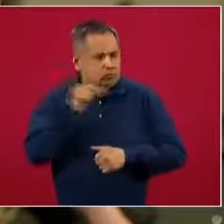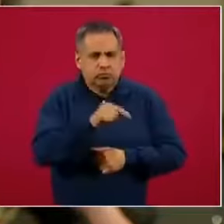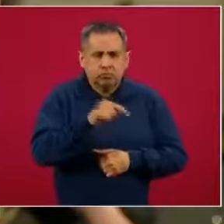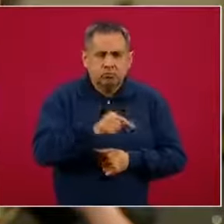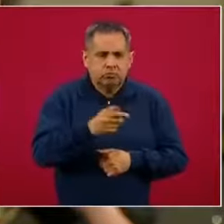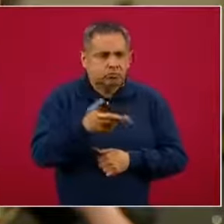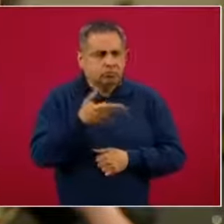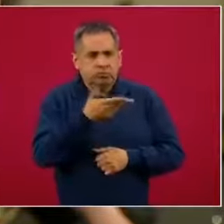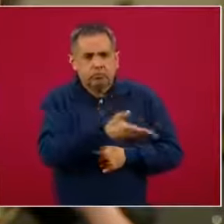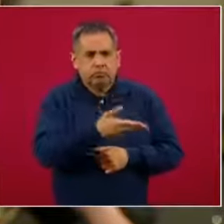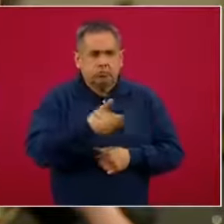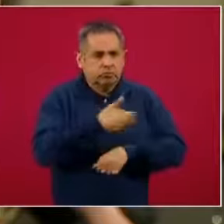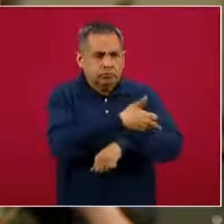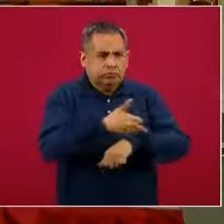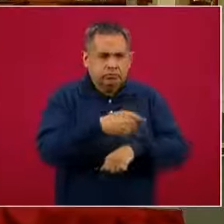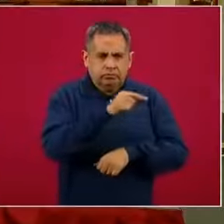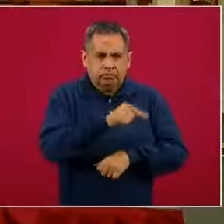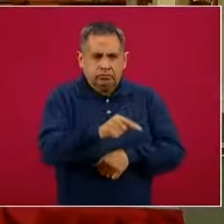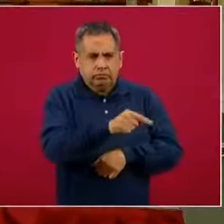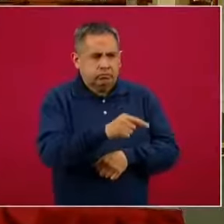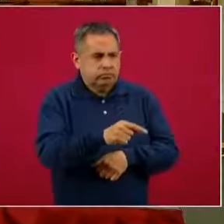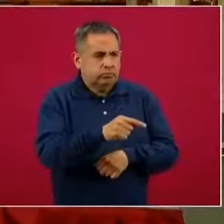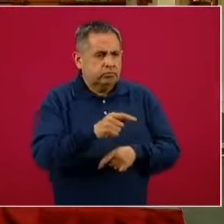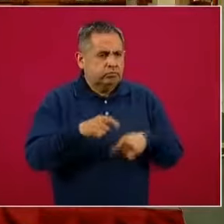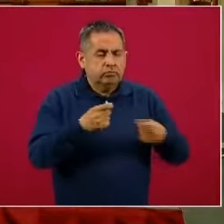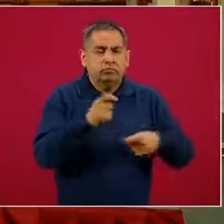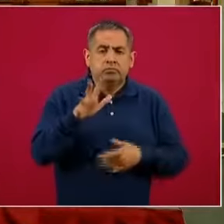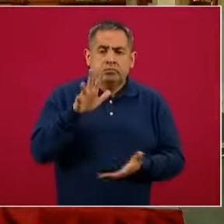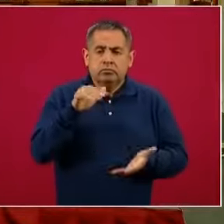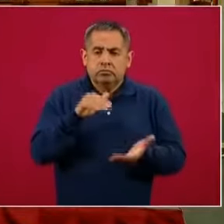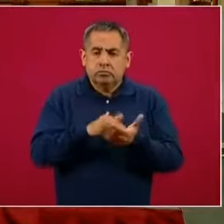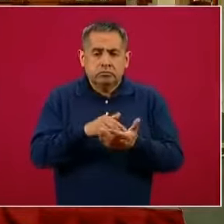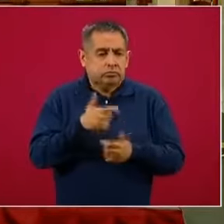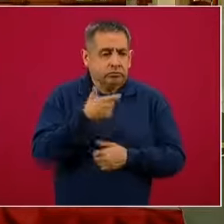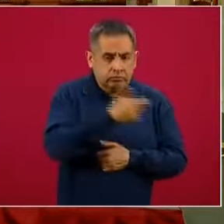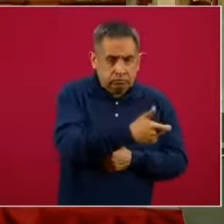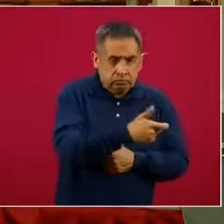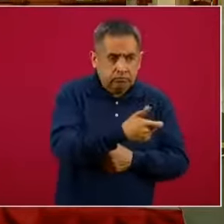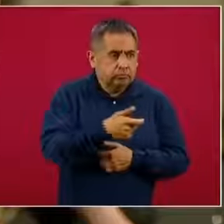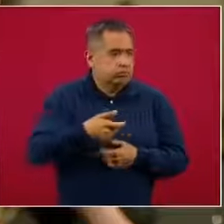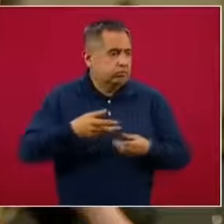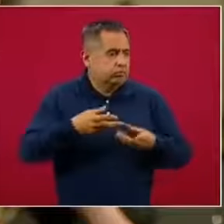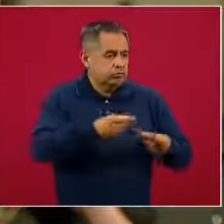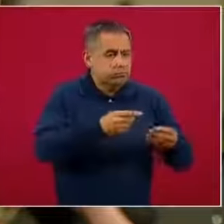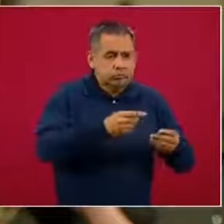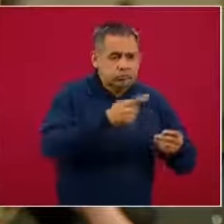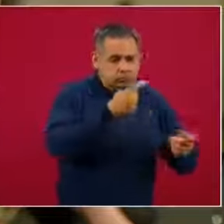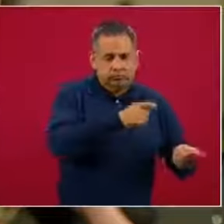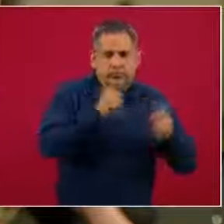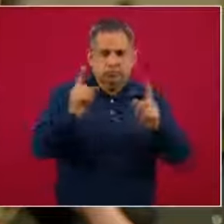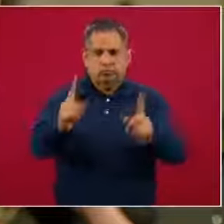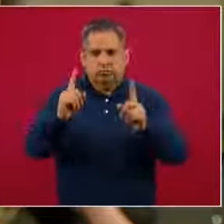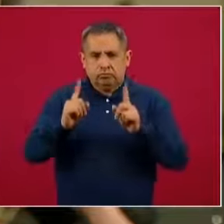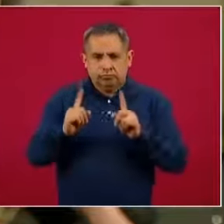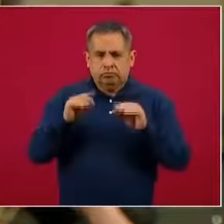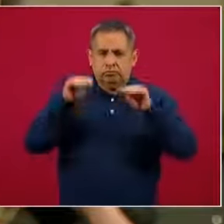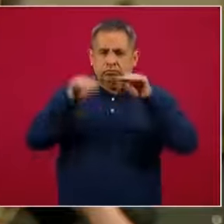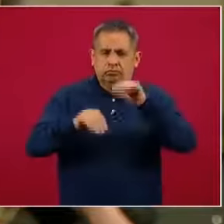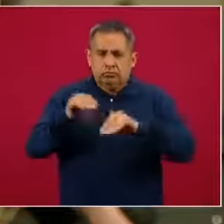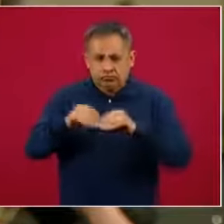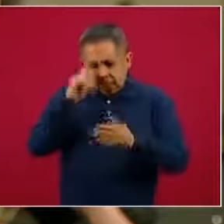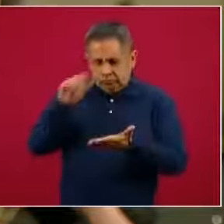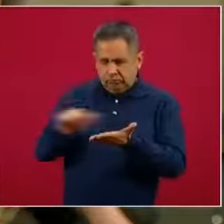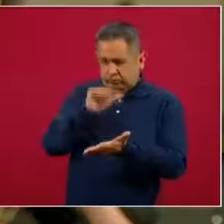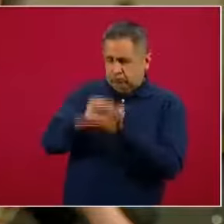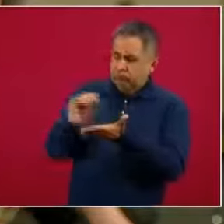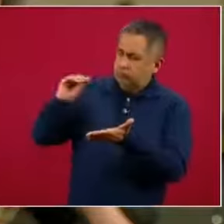les pidieron a los familiares que les entregaban 5,000 pesos y aparte de los gastos funerarios, a cambio de que pusieran en el acta de